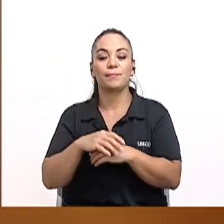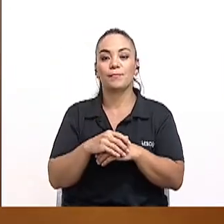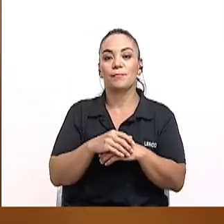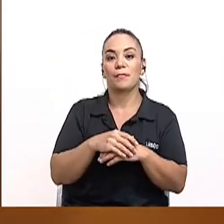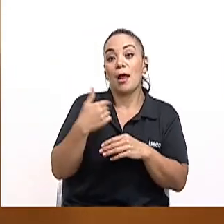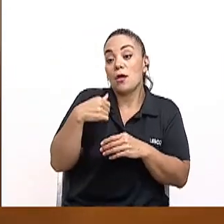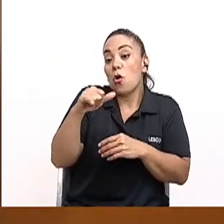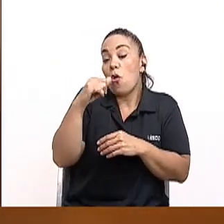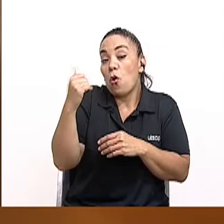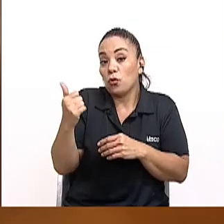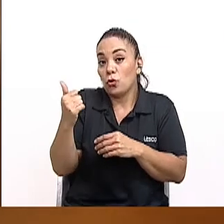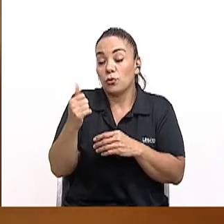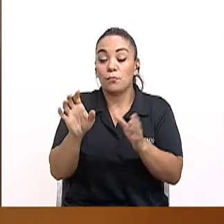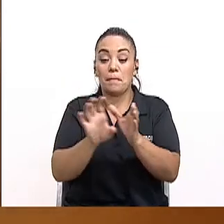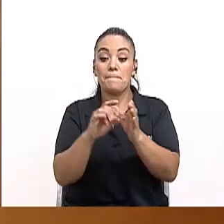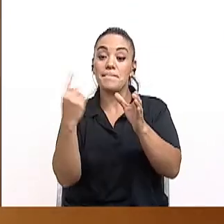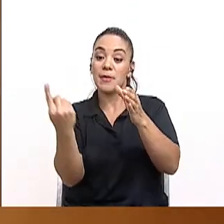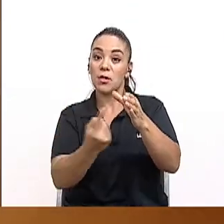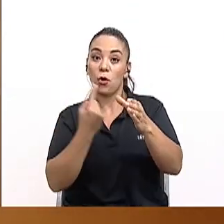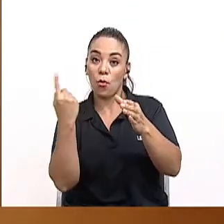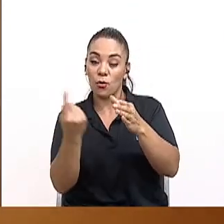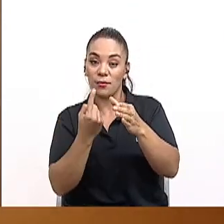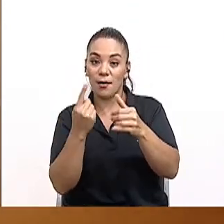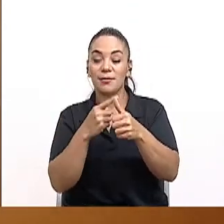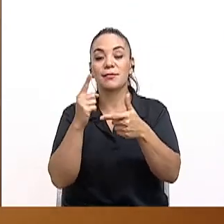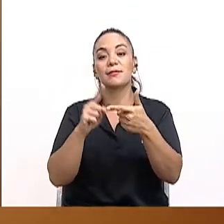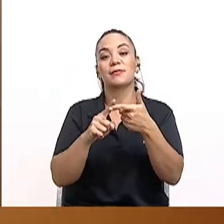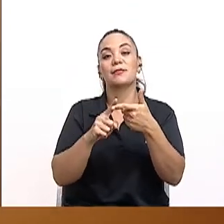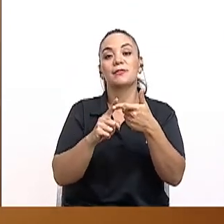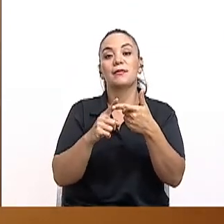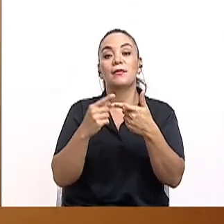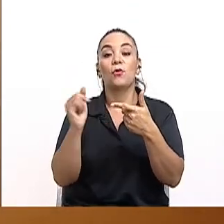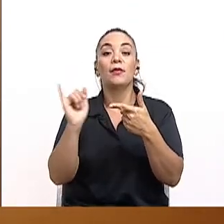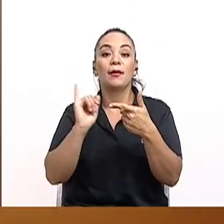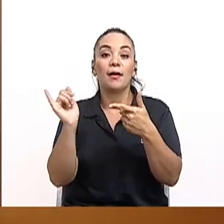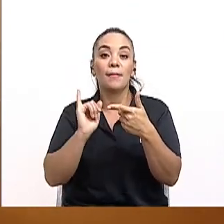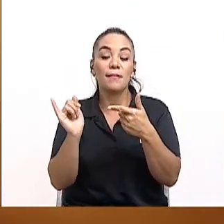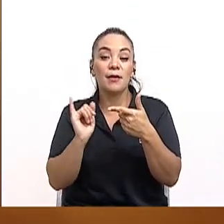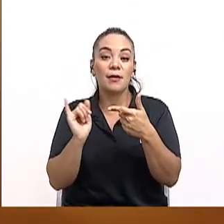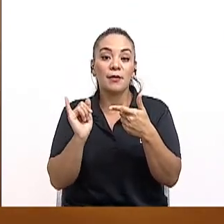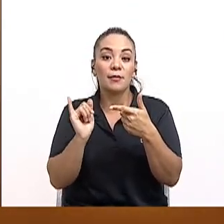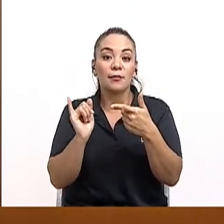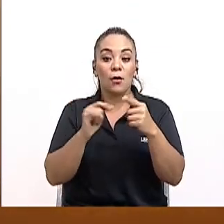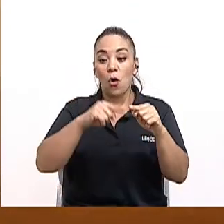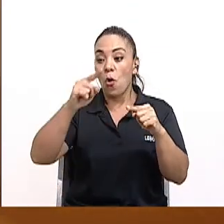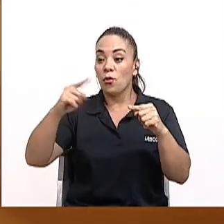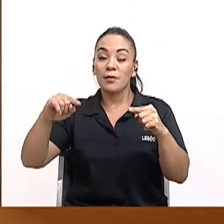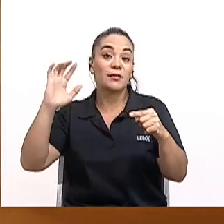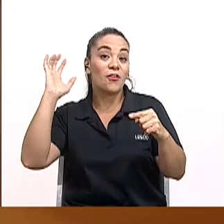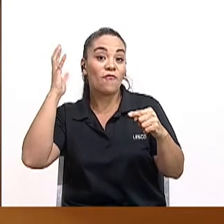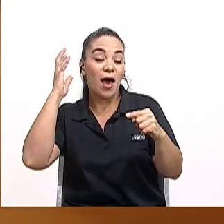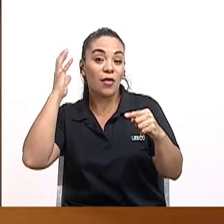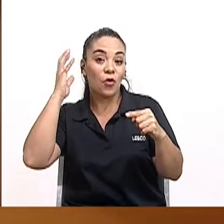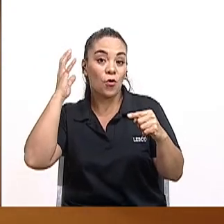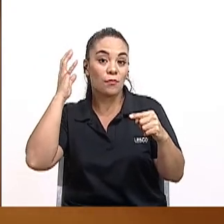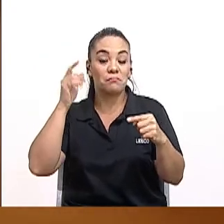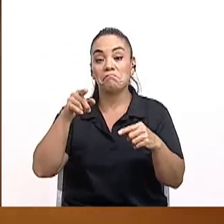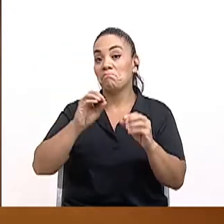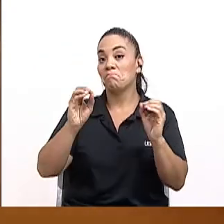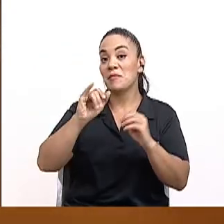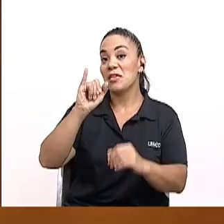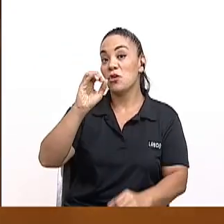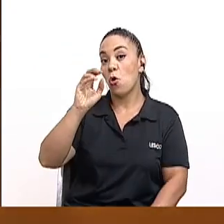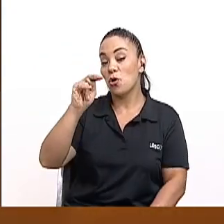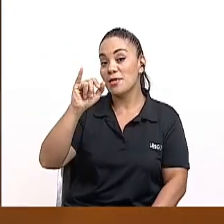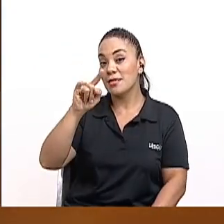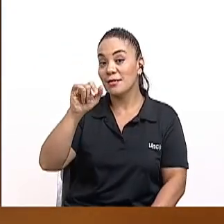onda, como las microondas, o tenemos, por ejemplo, también las ondas de radio, que son no ionizantes, que la